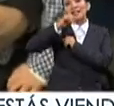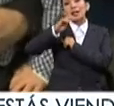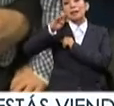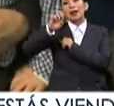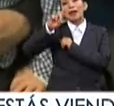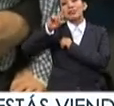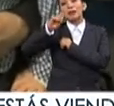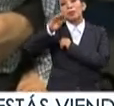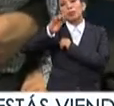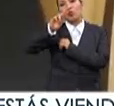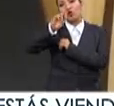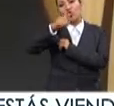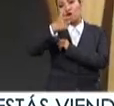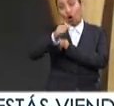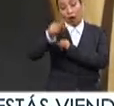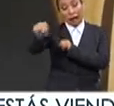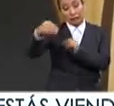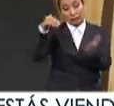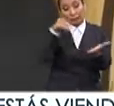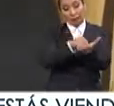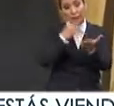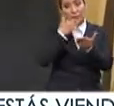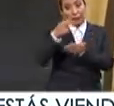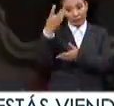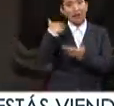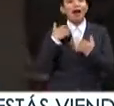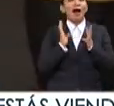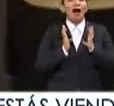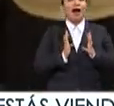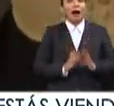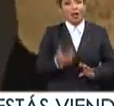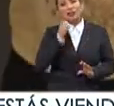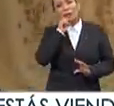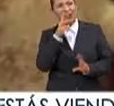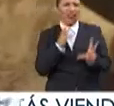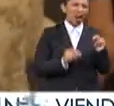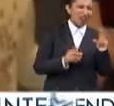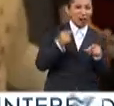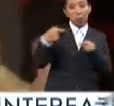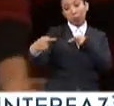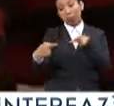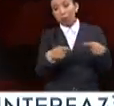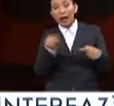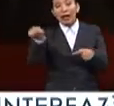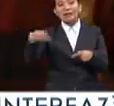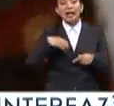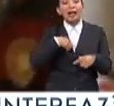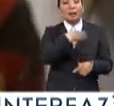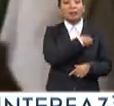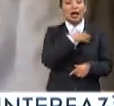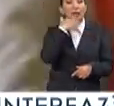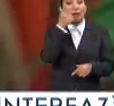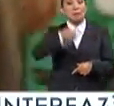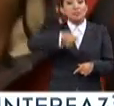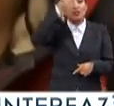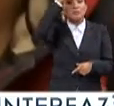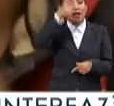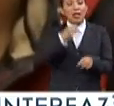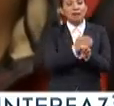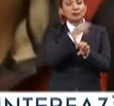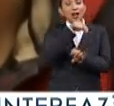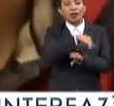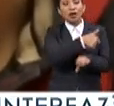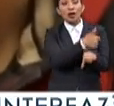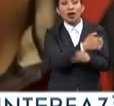la medida que ha sido tan bienvenida como criticada plantea hacer de la capital alemana el primer estado